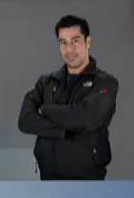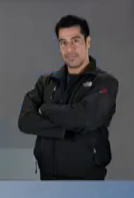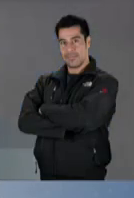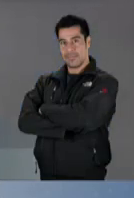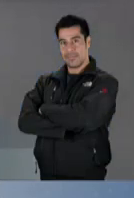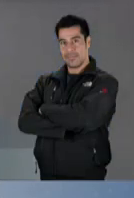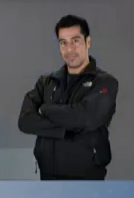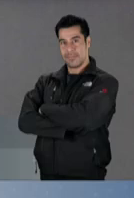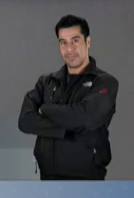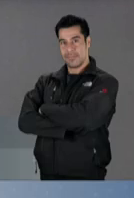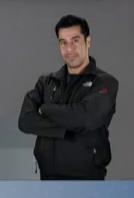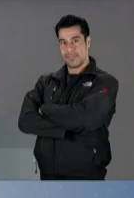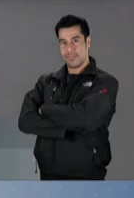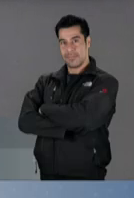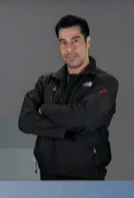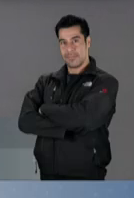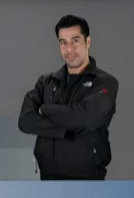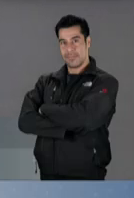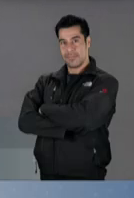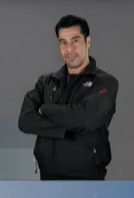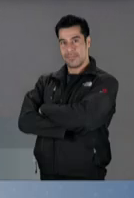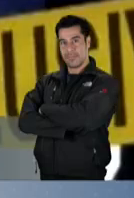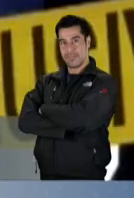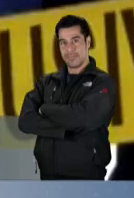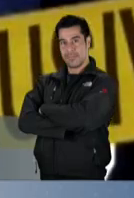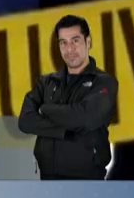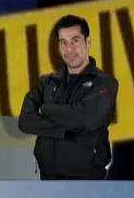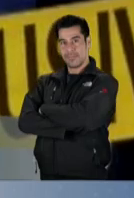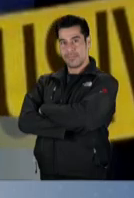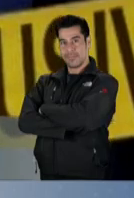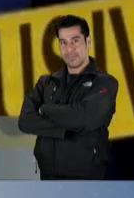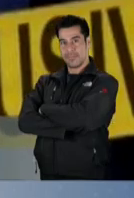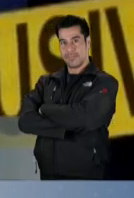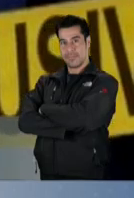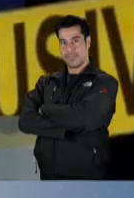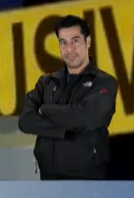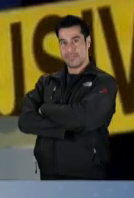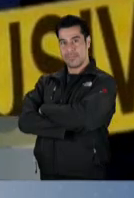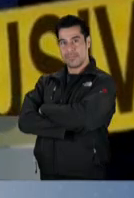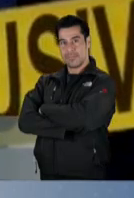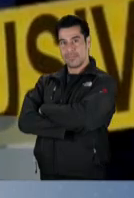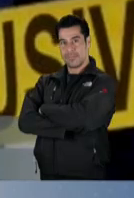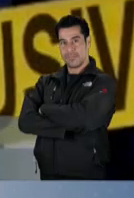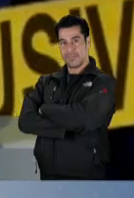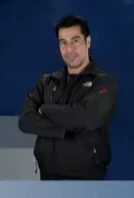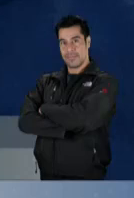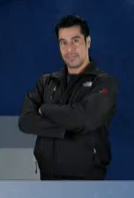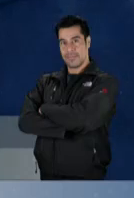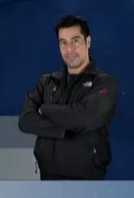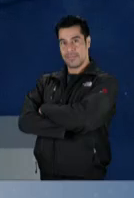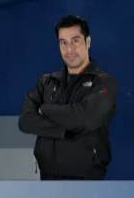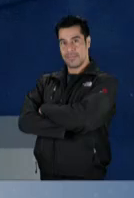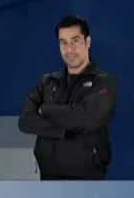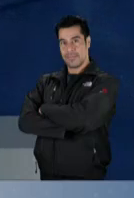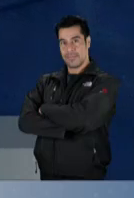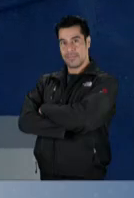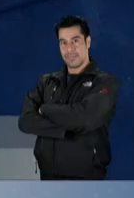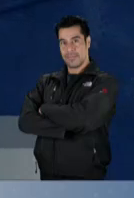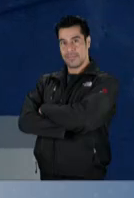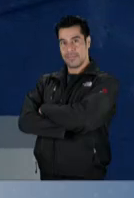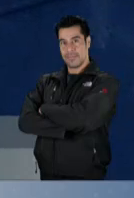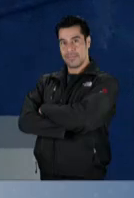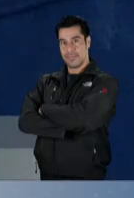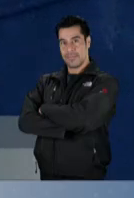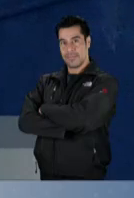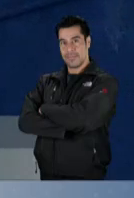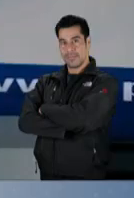son herramientas que estaban dentro de una constructora y que son muy costosas. Toda esta situación fue, por supuesto, acompañada de